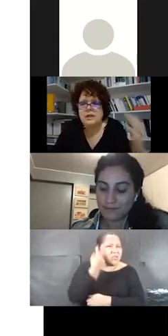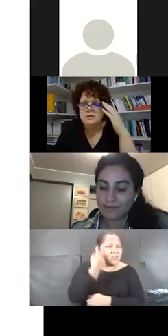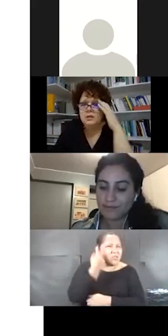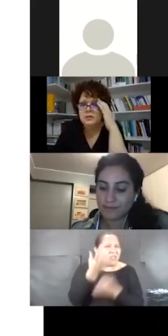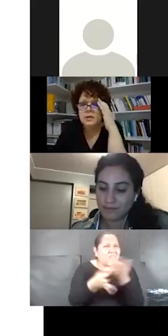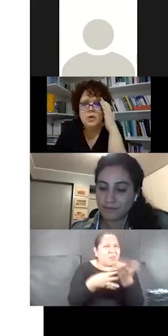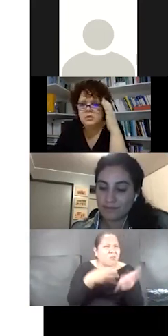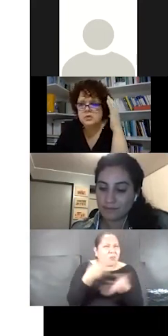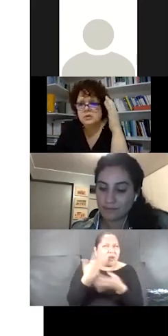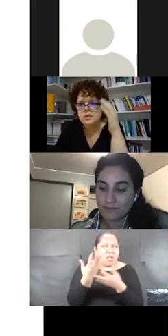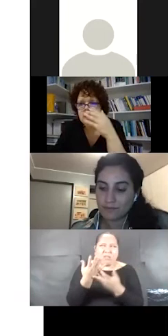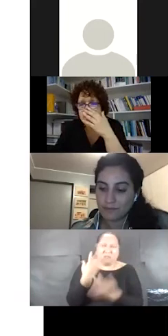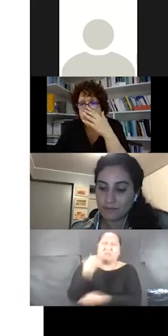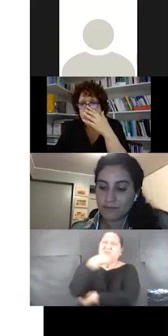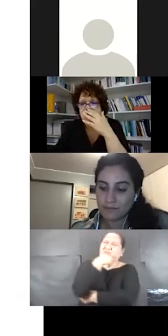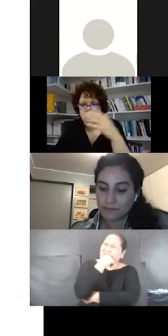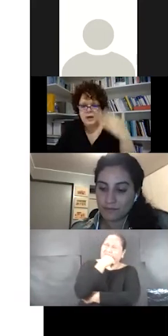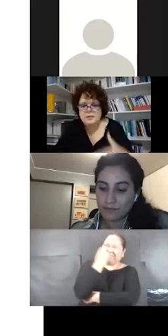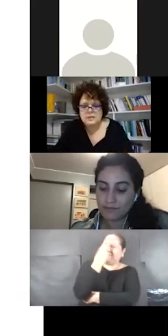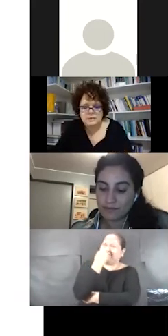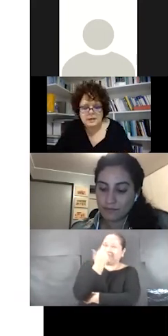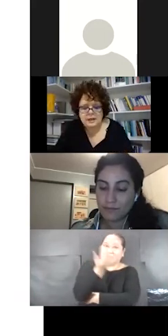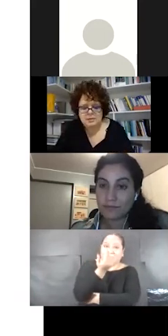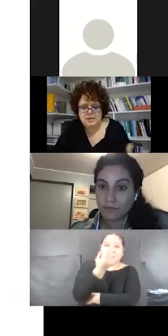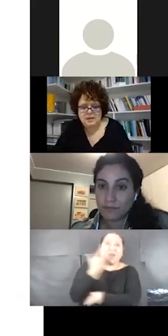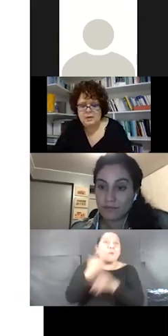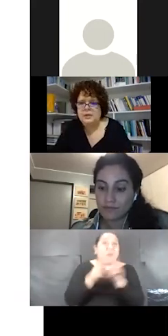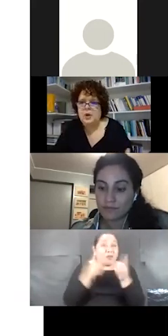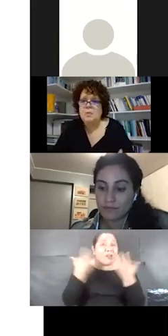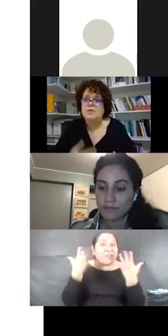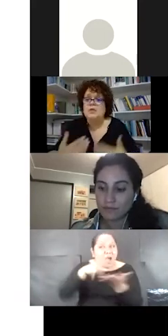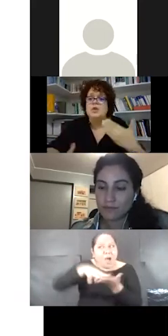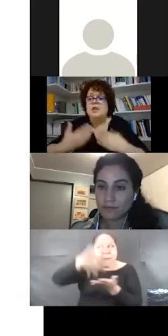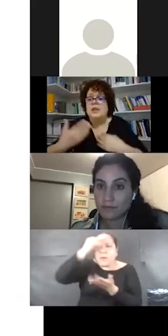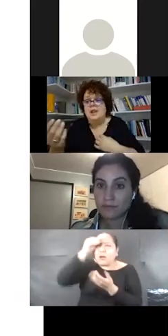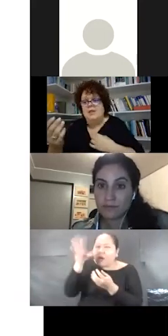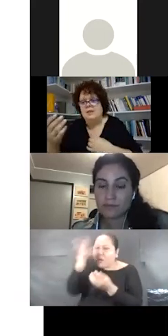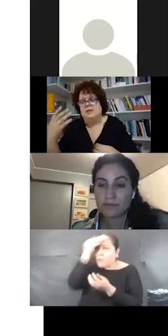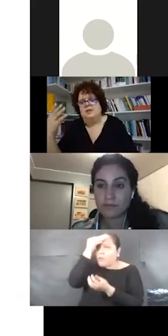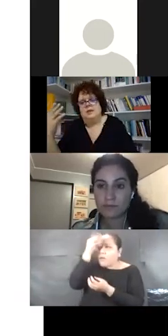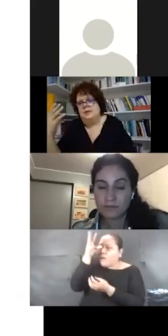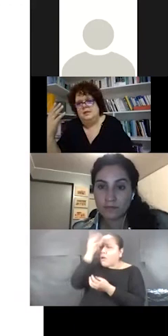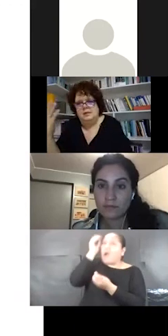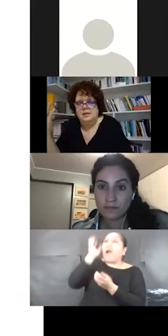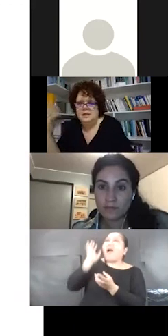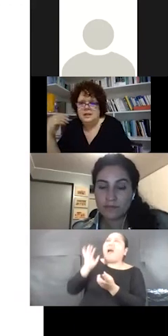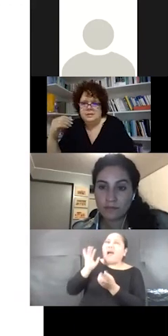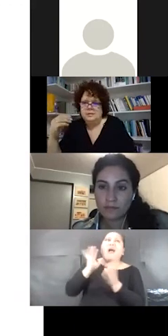sea, es una cosa así de locos, ¿no? Entonces, cuando ya comienzas a aprender y comienzas a darte cuenta de cómo funciona la lengua, dices,